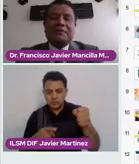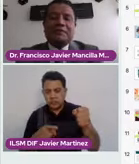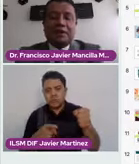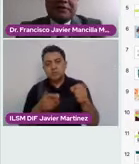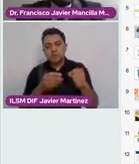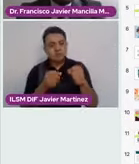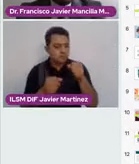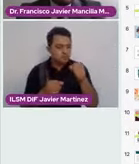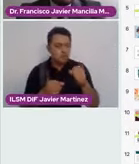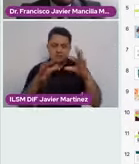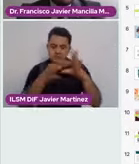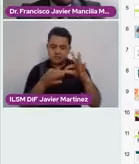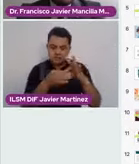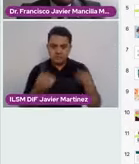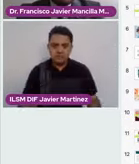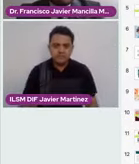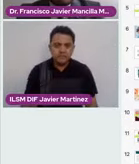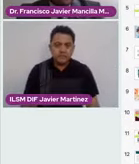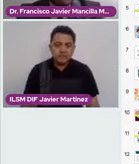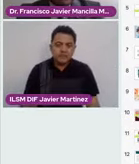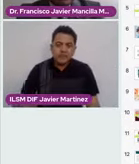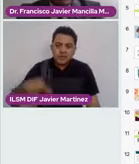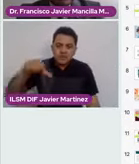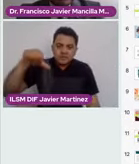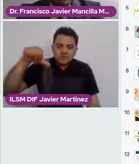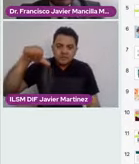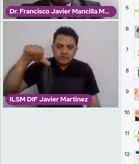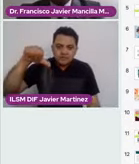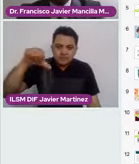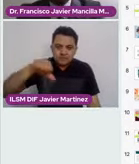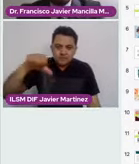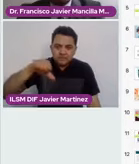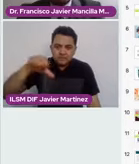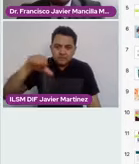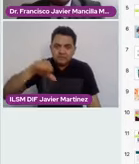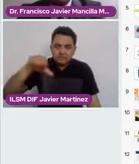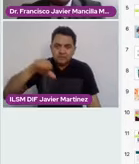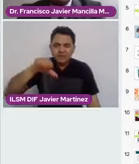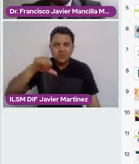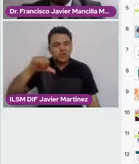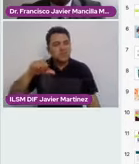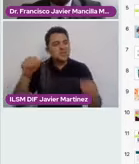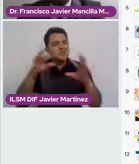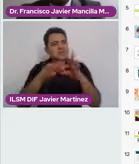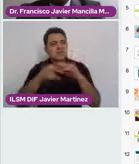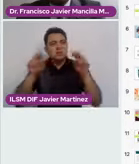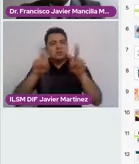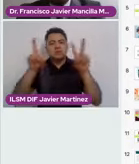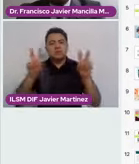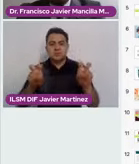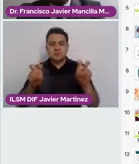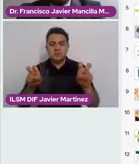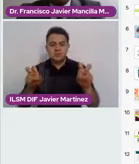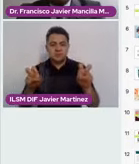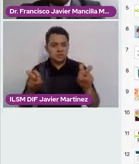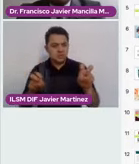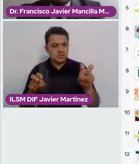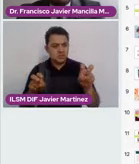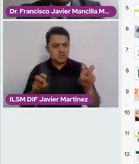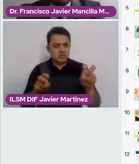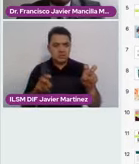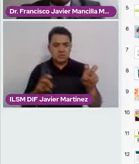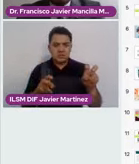hoy vamos a repasar un tema que, aunque es muy, muy padecido por gran